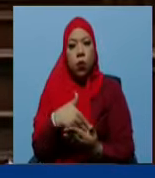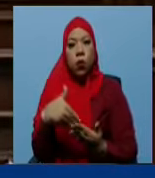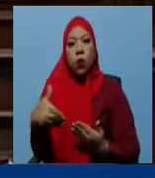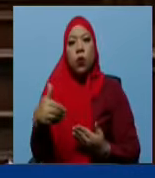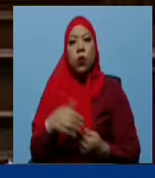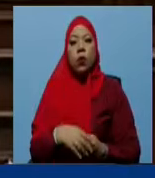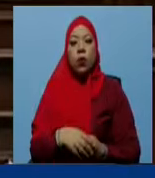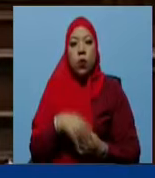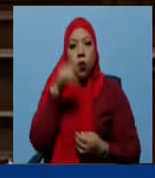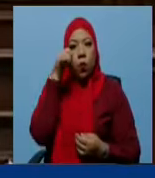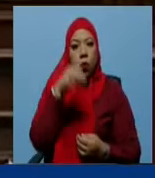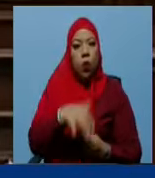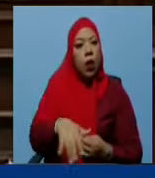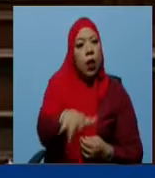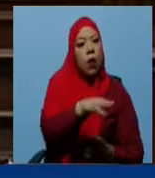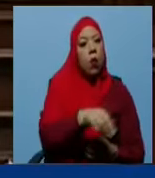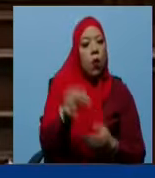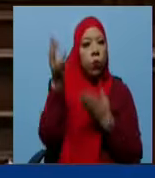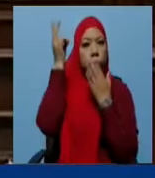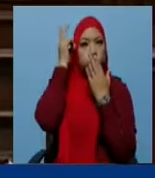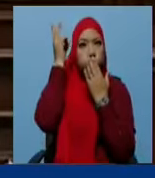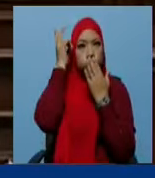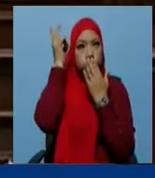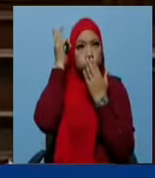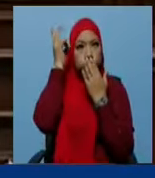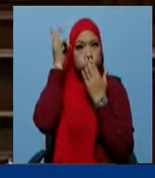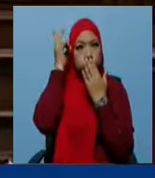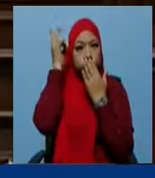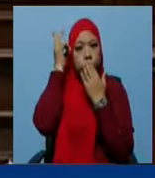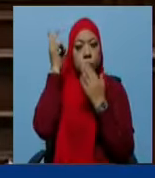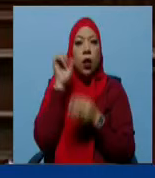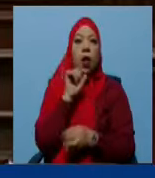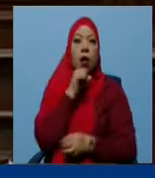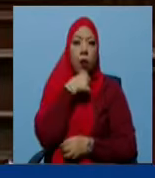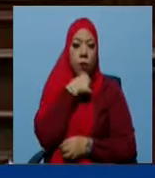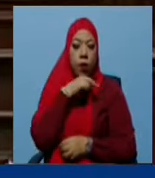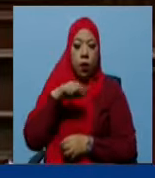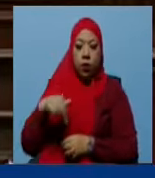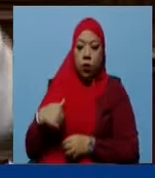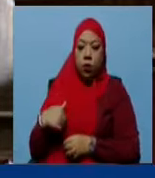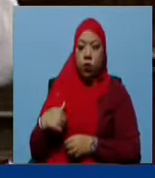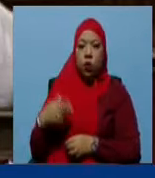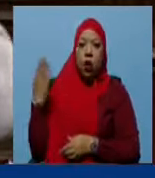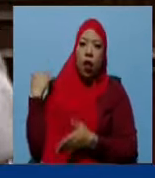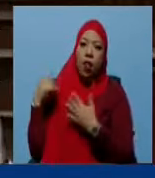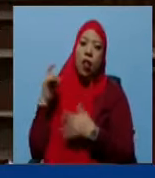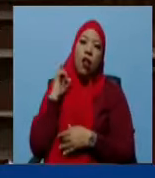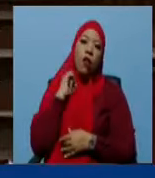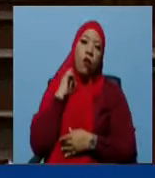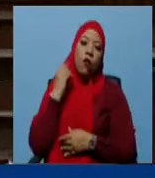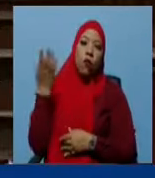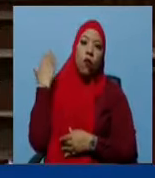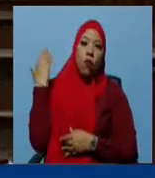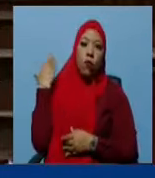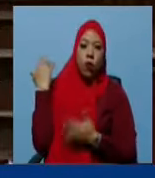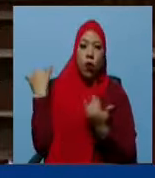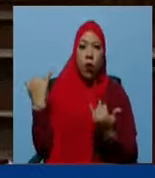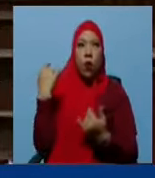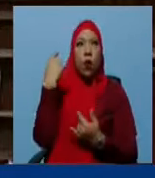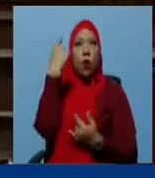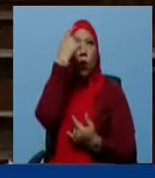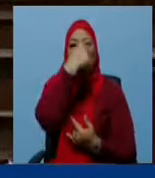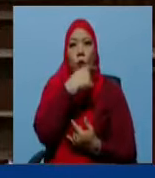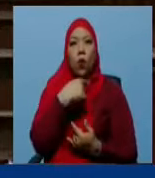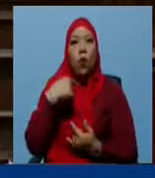de pueblos aborígenes. Nuestros abuelos y abuelas, que nos legaron este rostro que tenemos, redondo